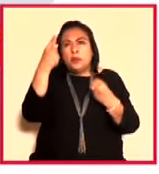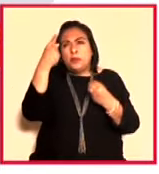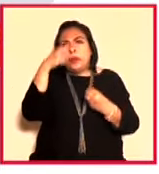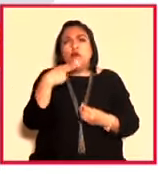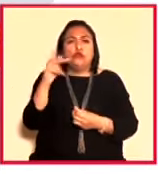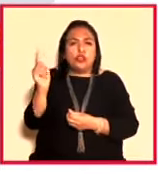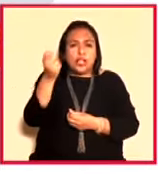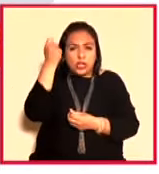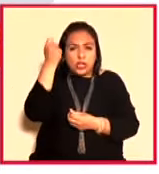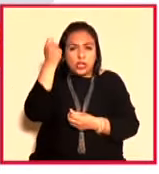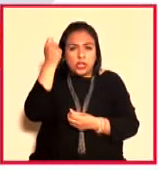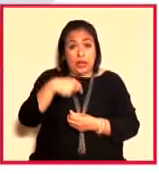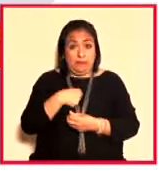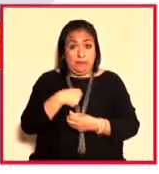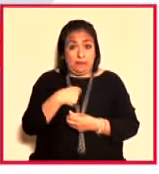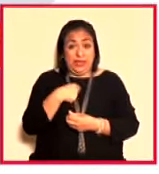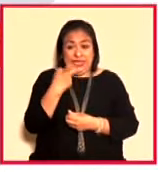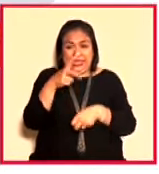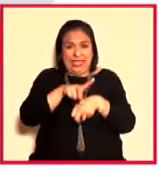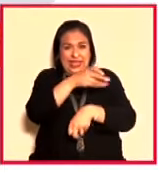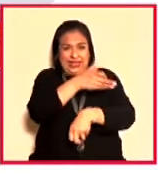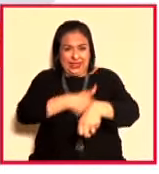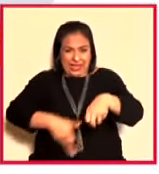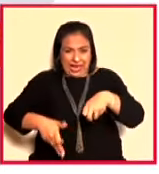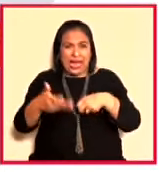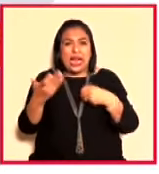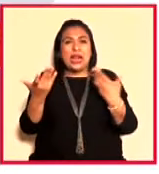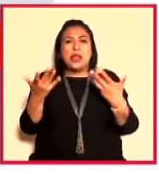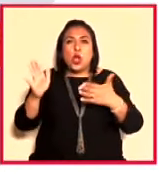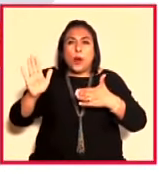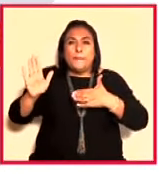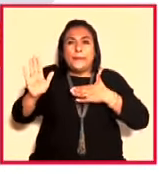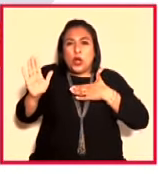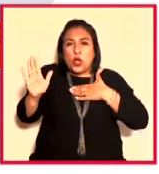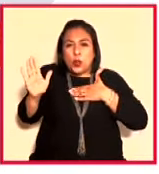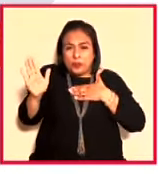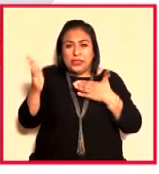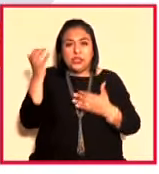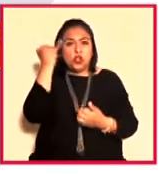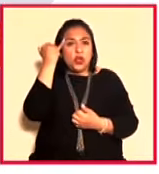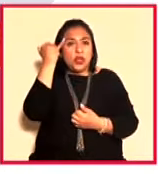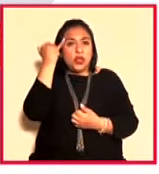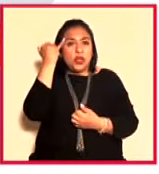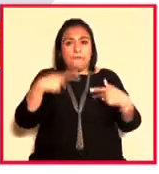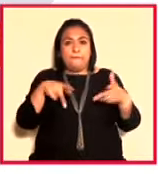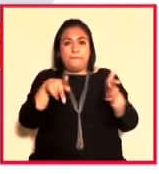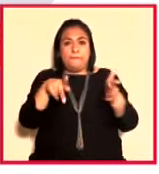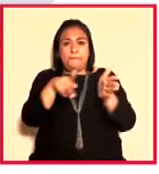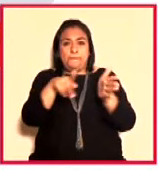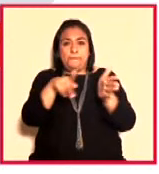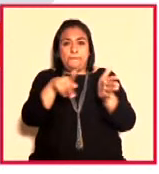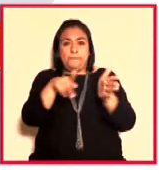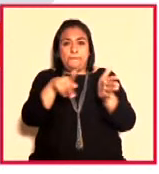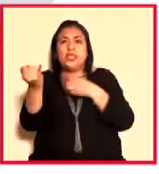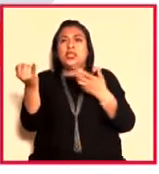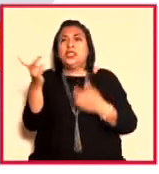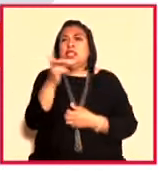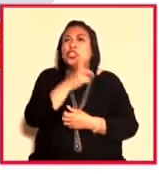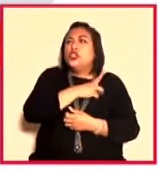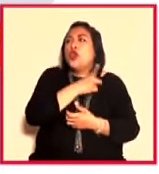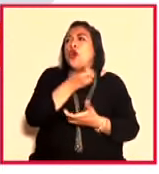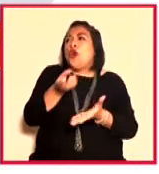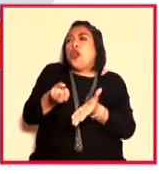a mí desatarme de ese compromiso y de la idea del periodista lobo solitario que sale por los mundos a denunciar